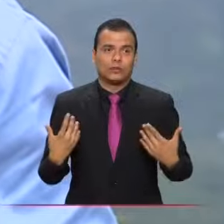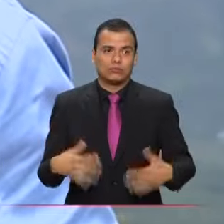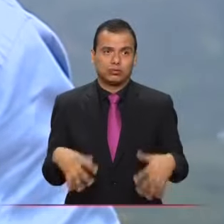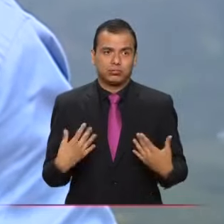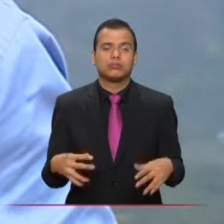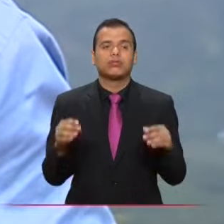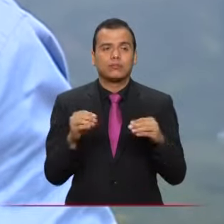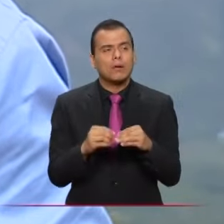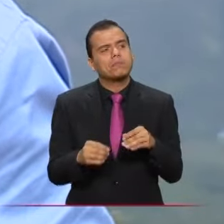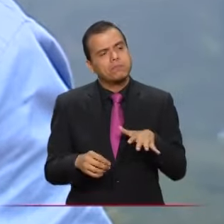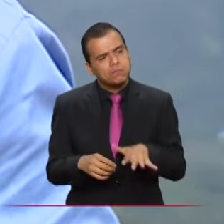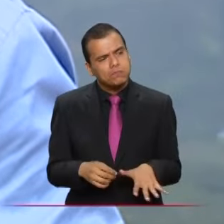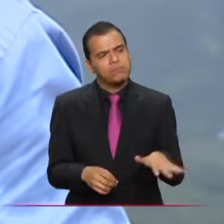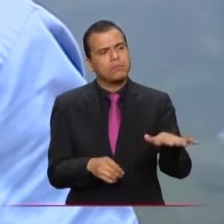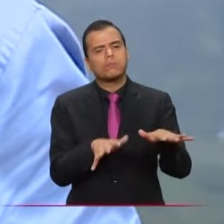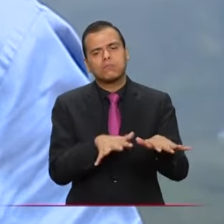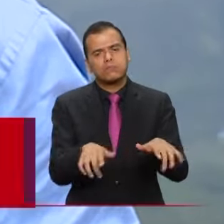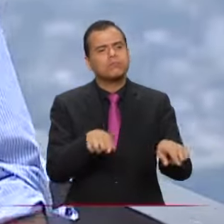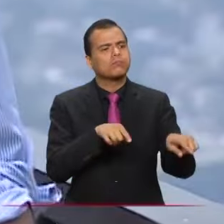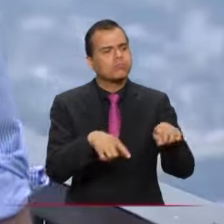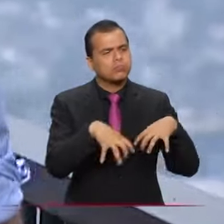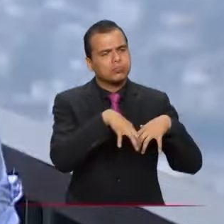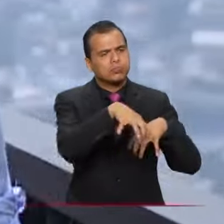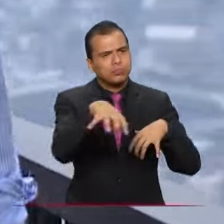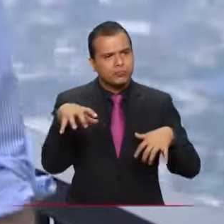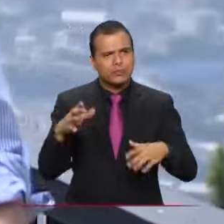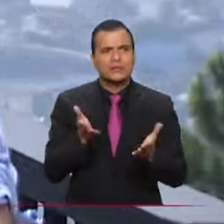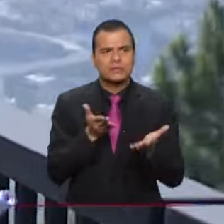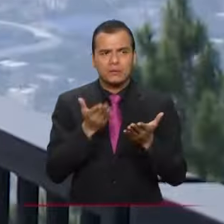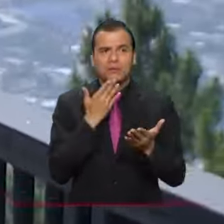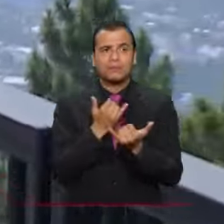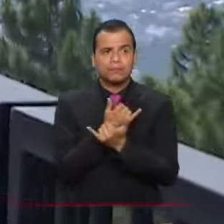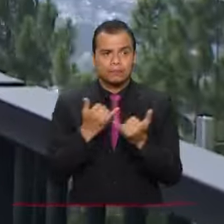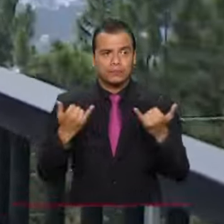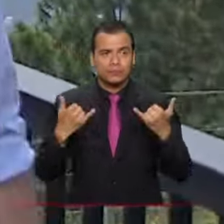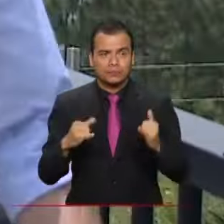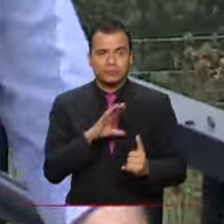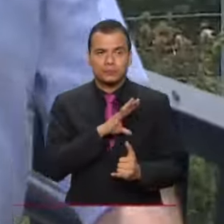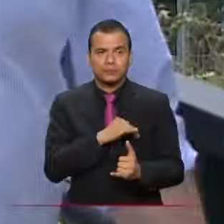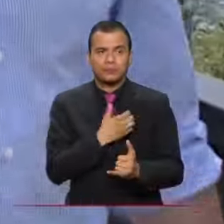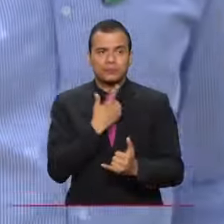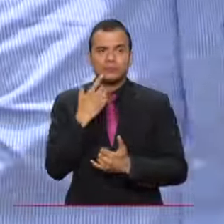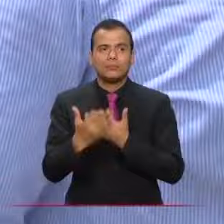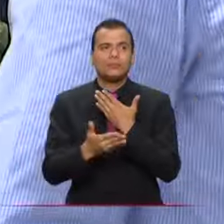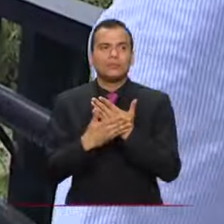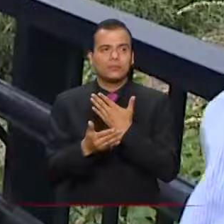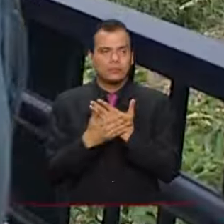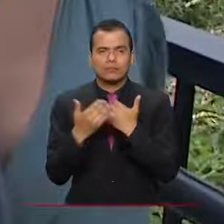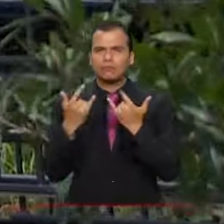temas muy interesantes de infraestructura. Según afirmaron desde la administración distrital, se están